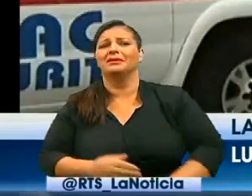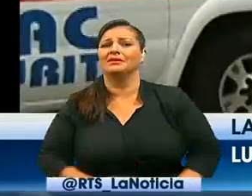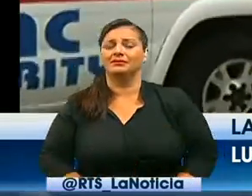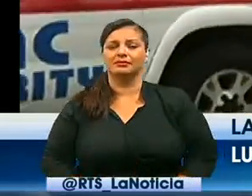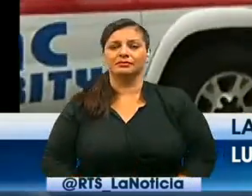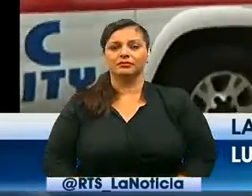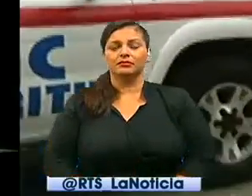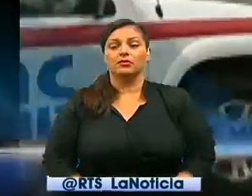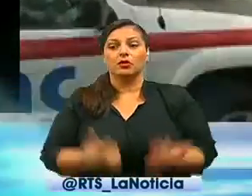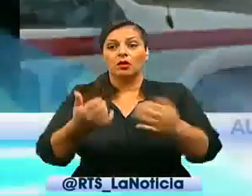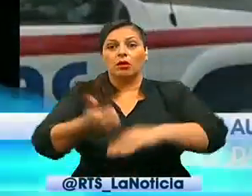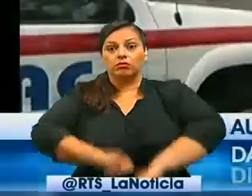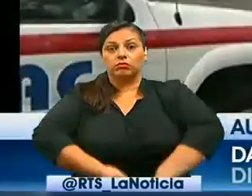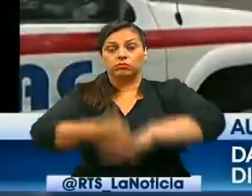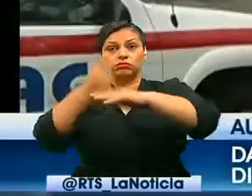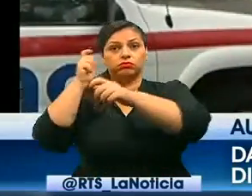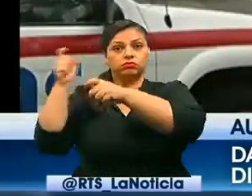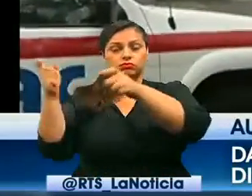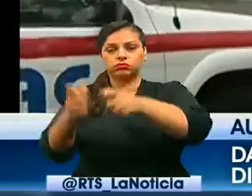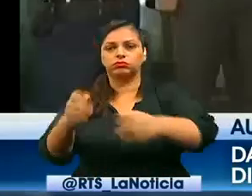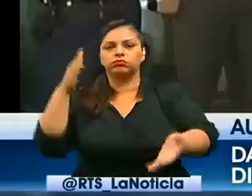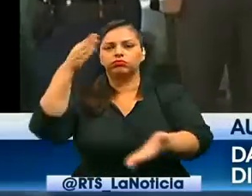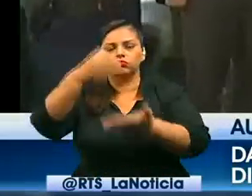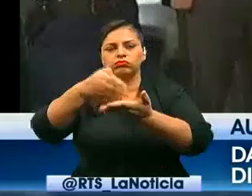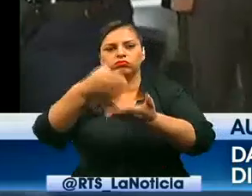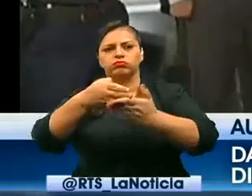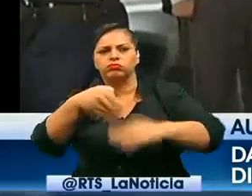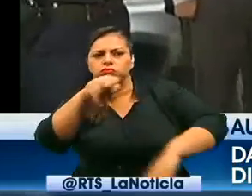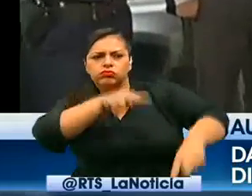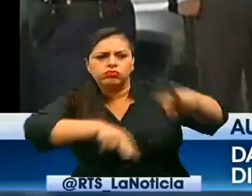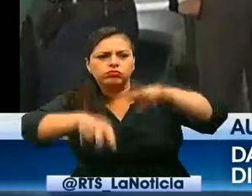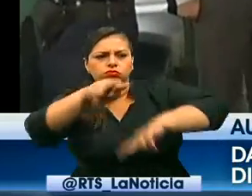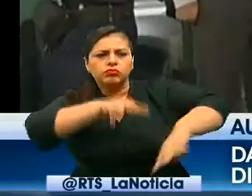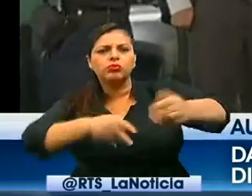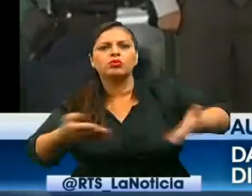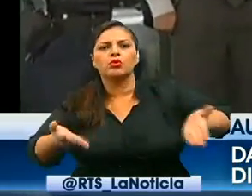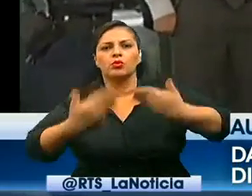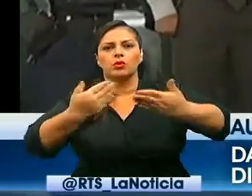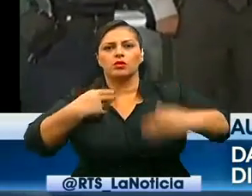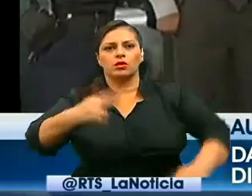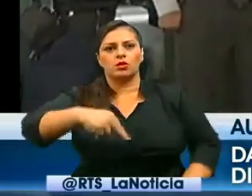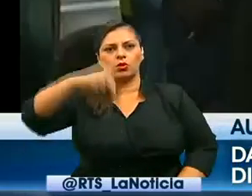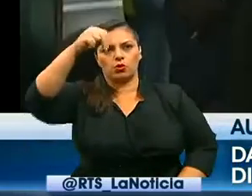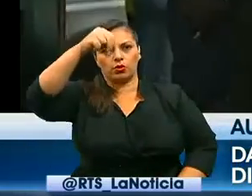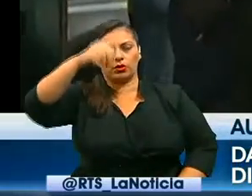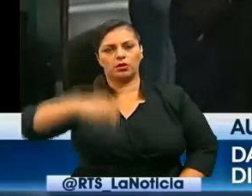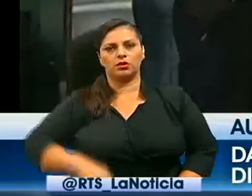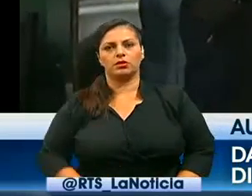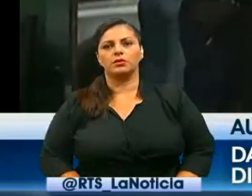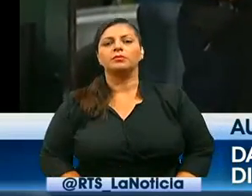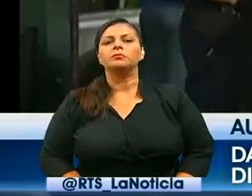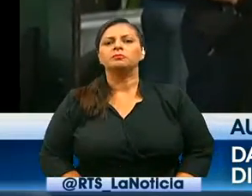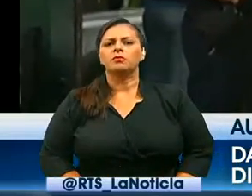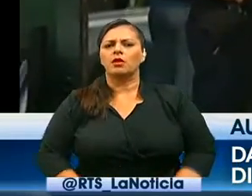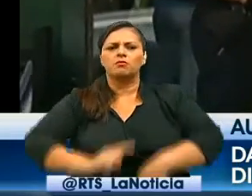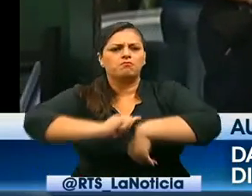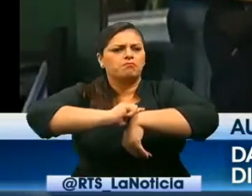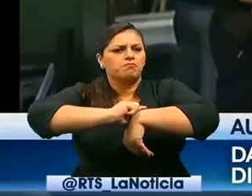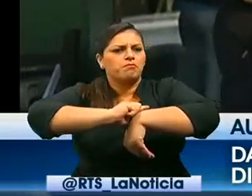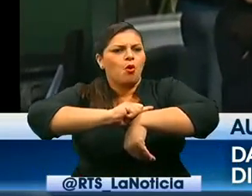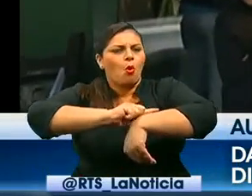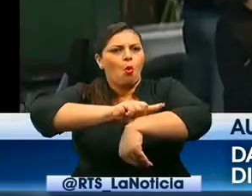Las autoridades de la fiscalía llegaron a este lugar, un centro estético ubicado en el norte de Guayaquil. Sin embargo, la diligencia no duró más de una